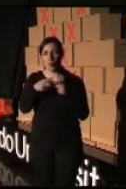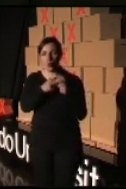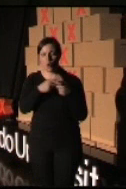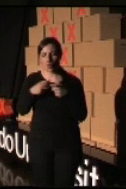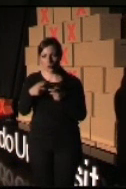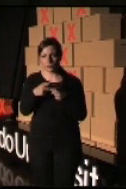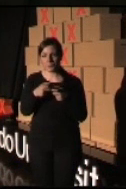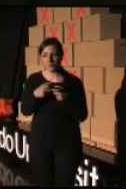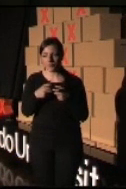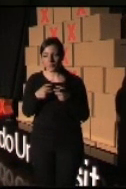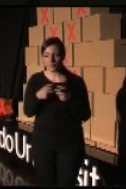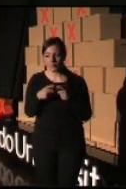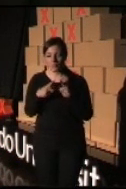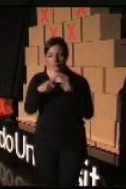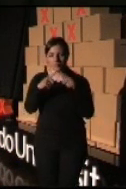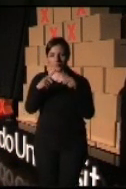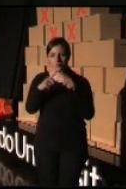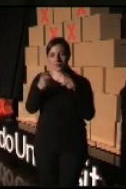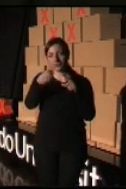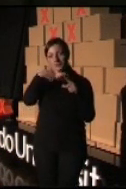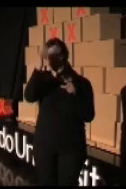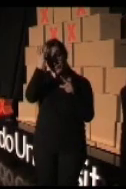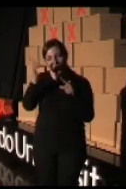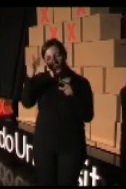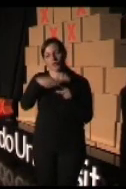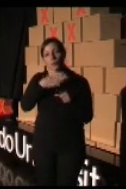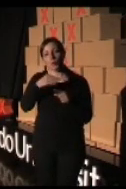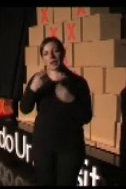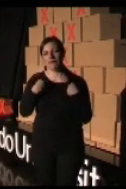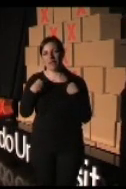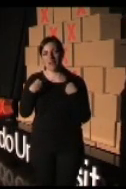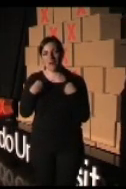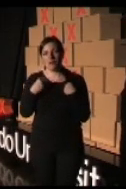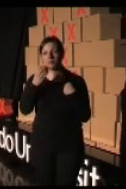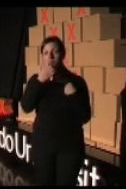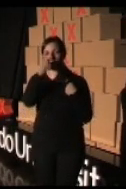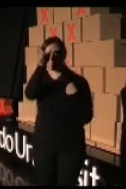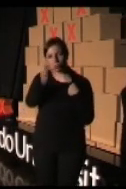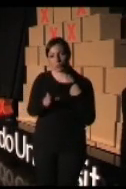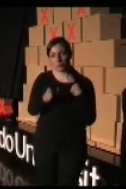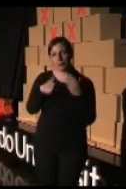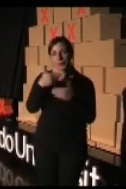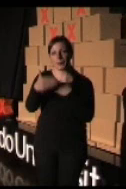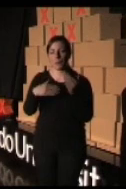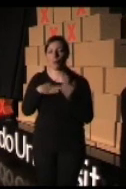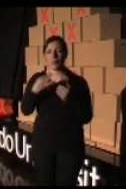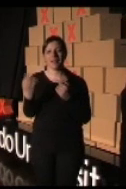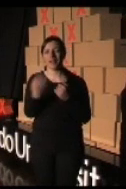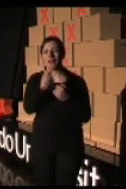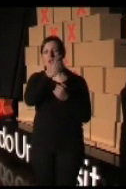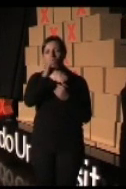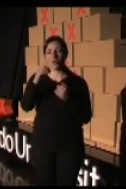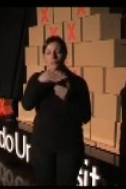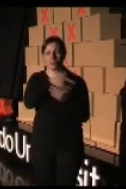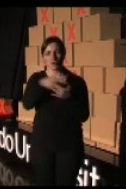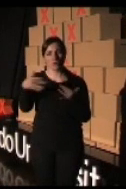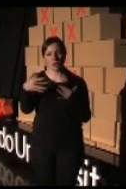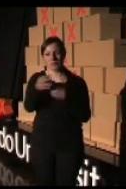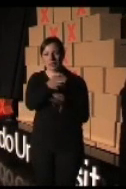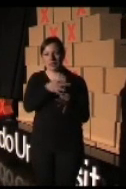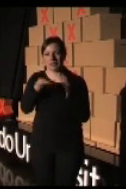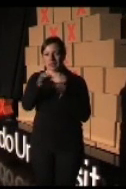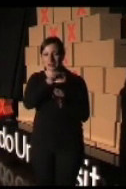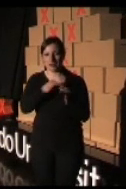Pues imaginemos lo que puede pasar a lo largo de la vida de un ser humano. Tenemos 100 billones de células, pero eso en un momento